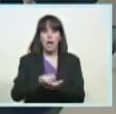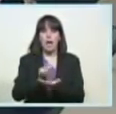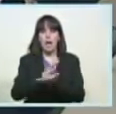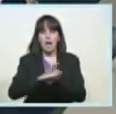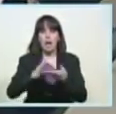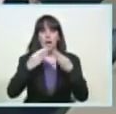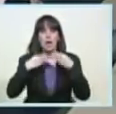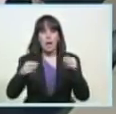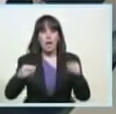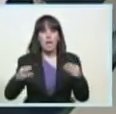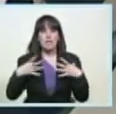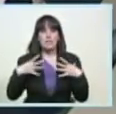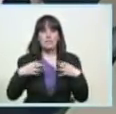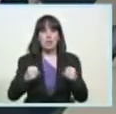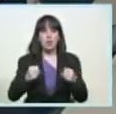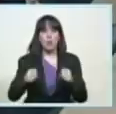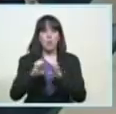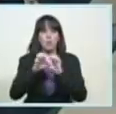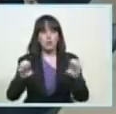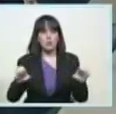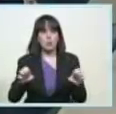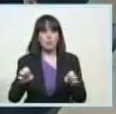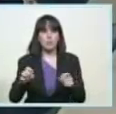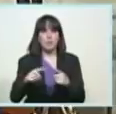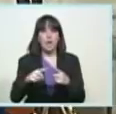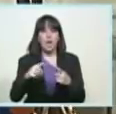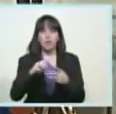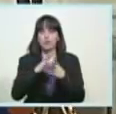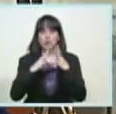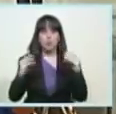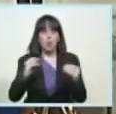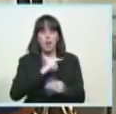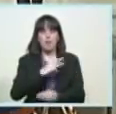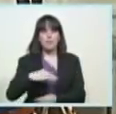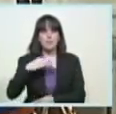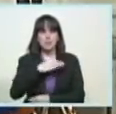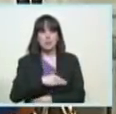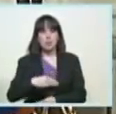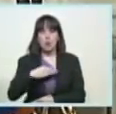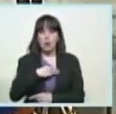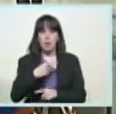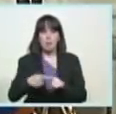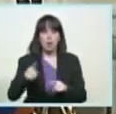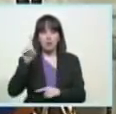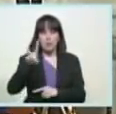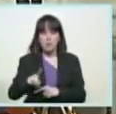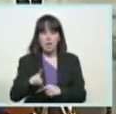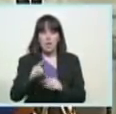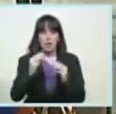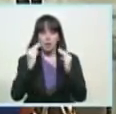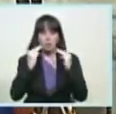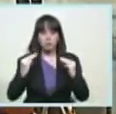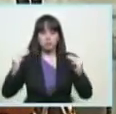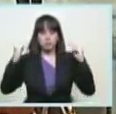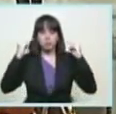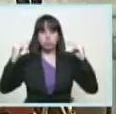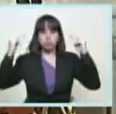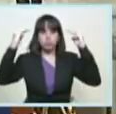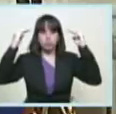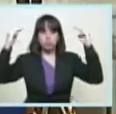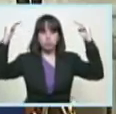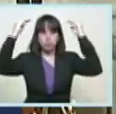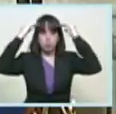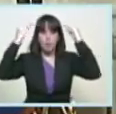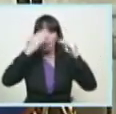sistema de misiones grandes misiones pero sobre todo nos ha permitido madurar aún más